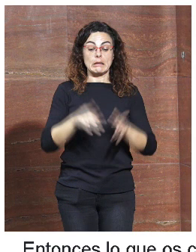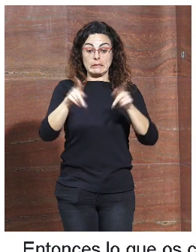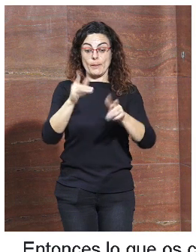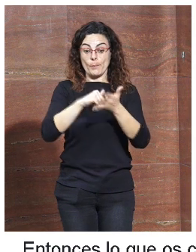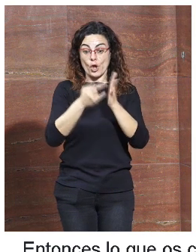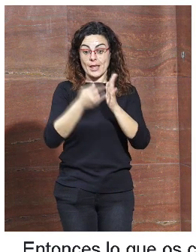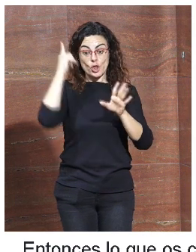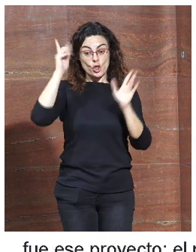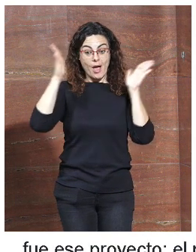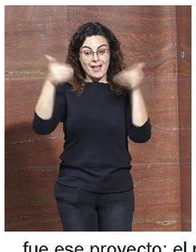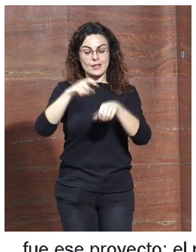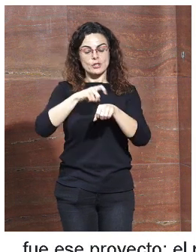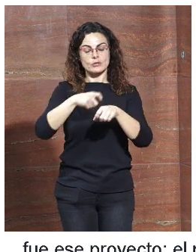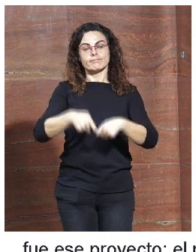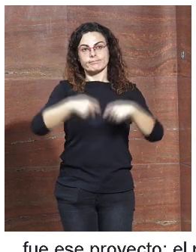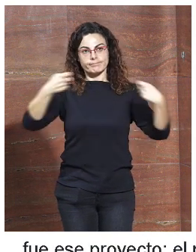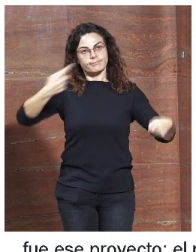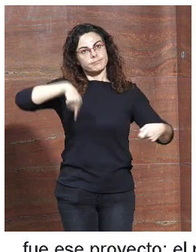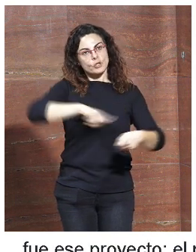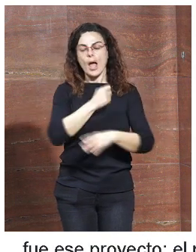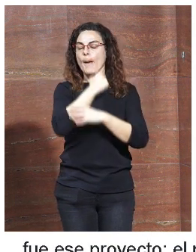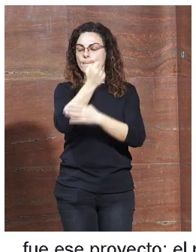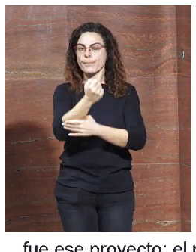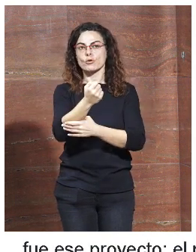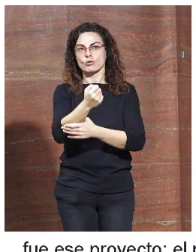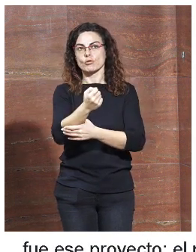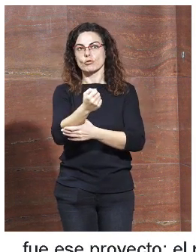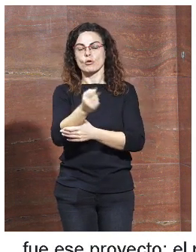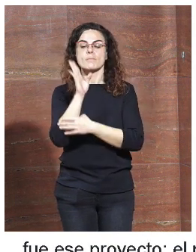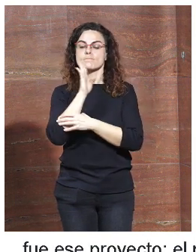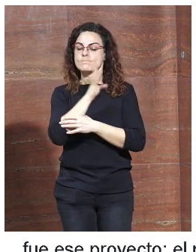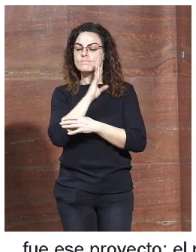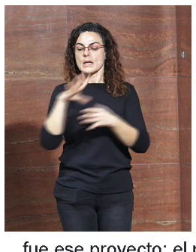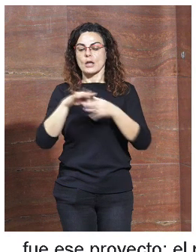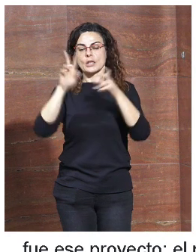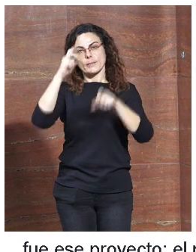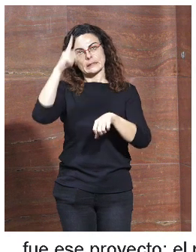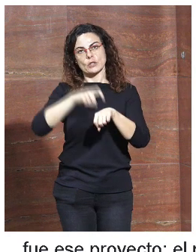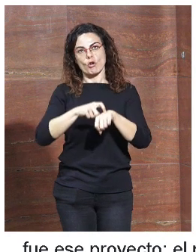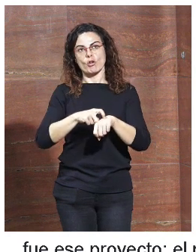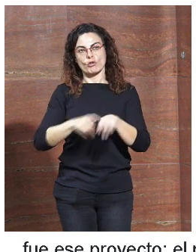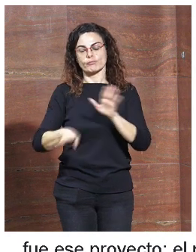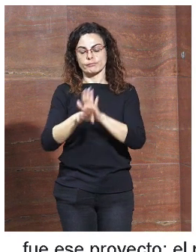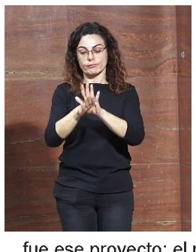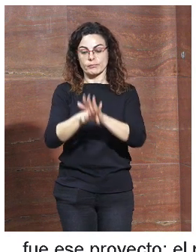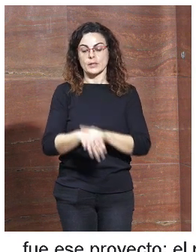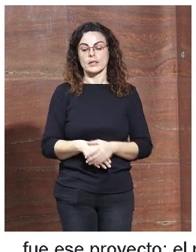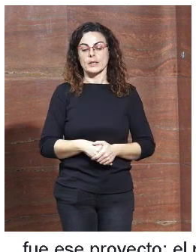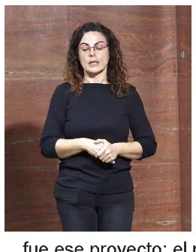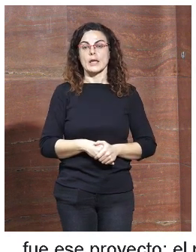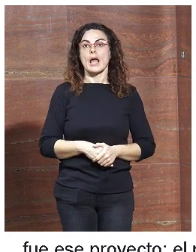este proyecto, seguimos prestando apoyo en ese aspecto a las madres. Ese mismo año, la verdad